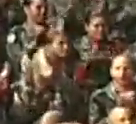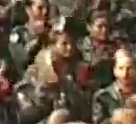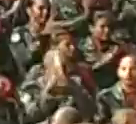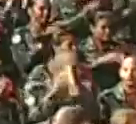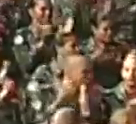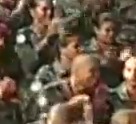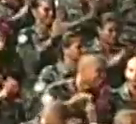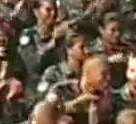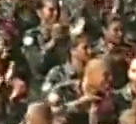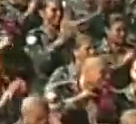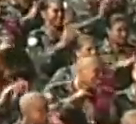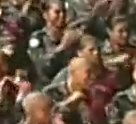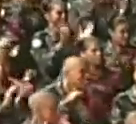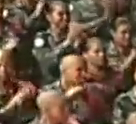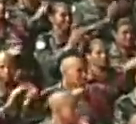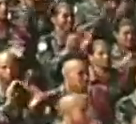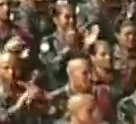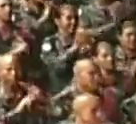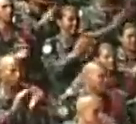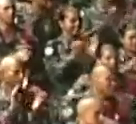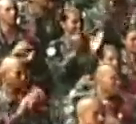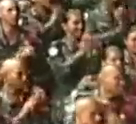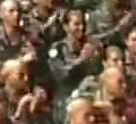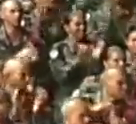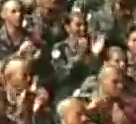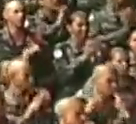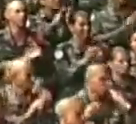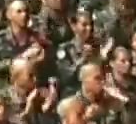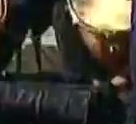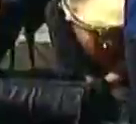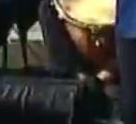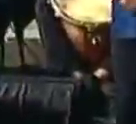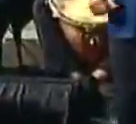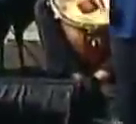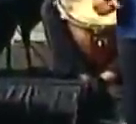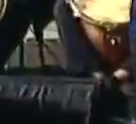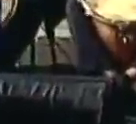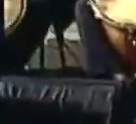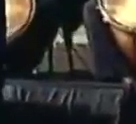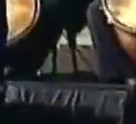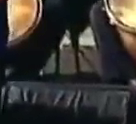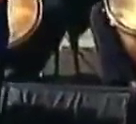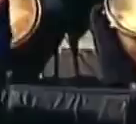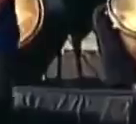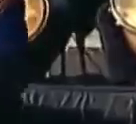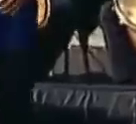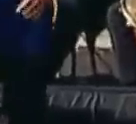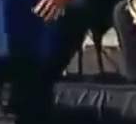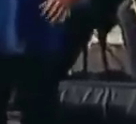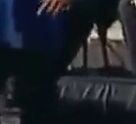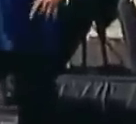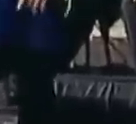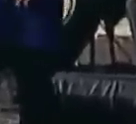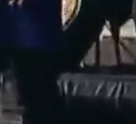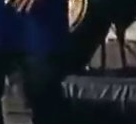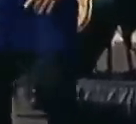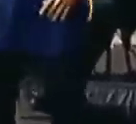La máxima autoridad del país se despide entonces del poliedro de Caracas y de estos nuevos graduandos.